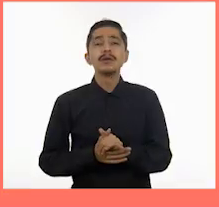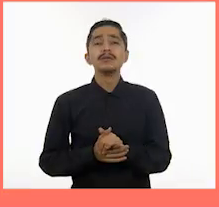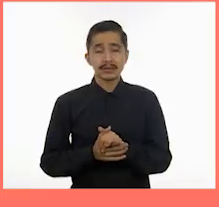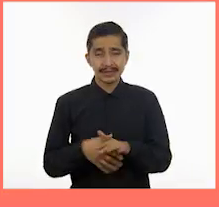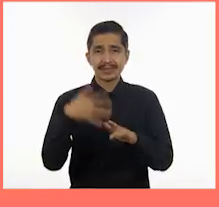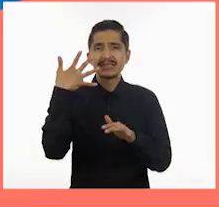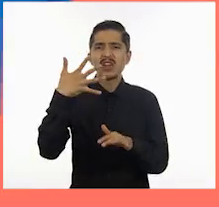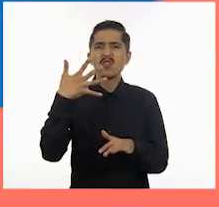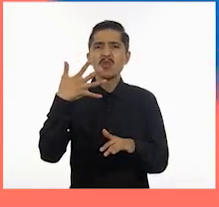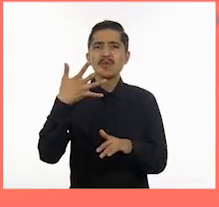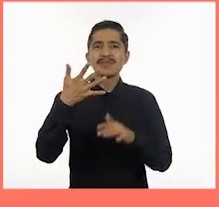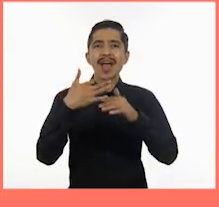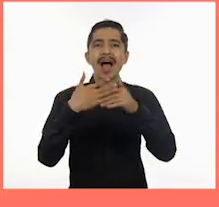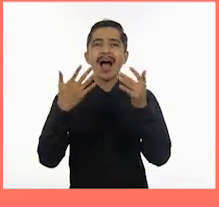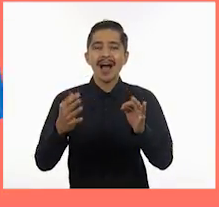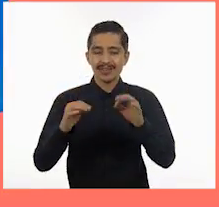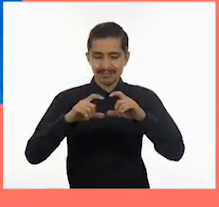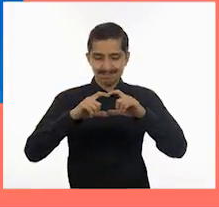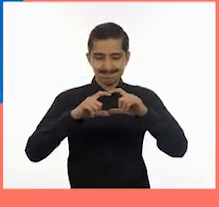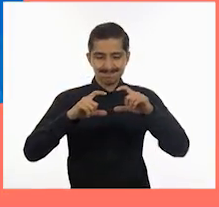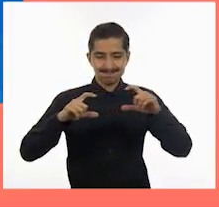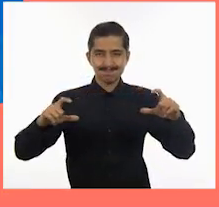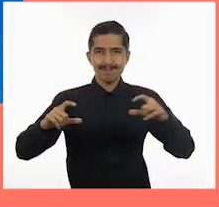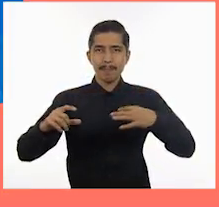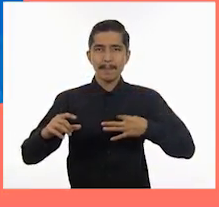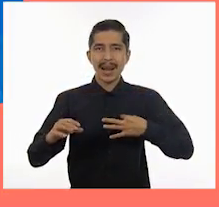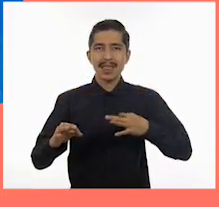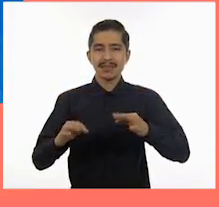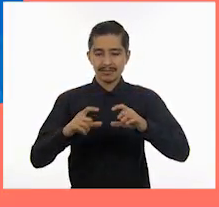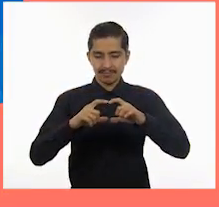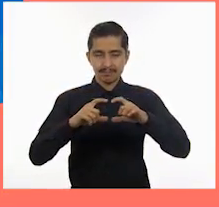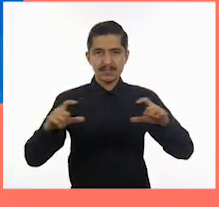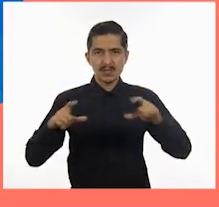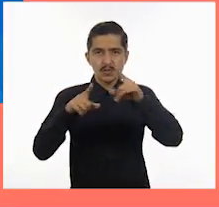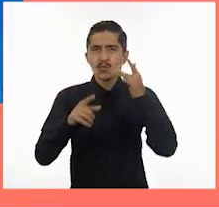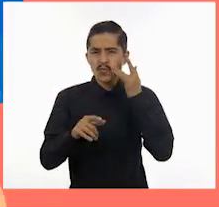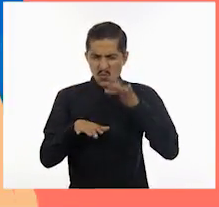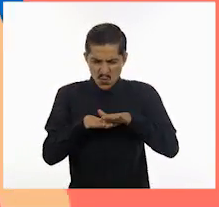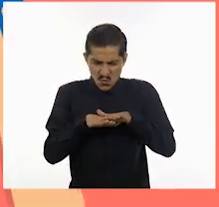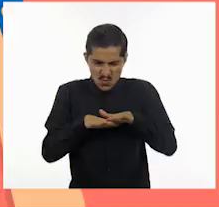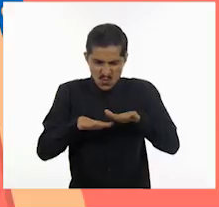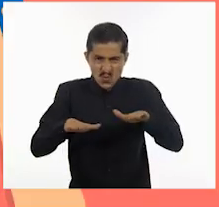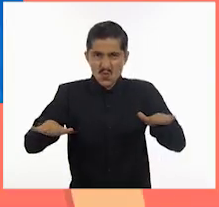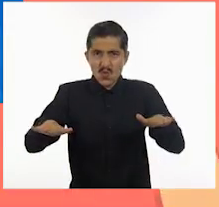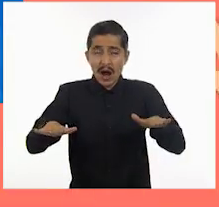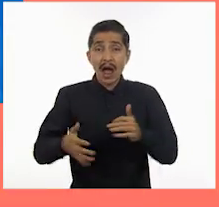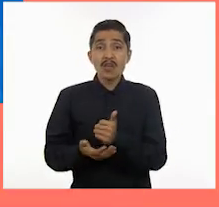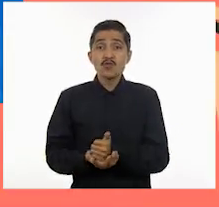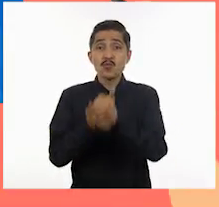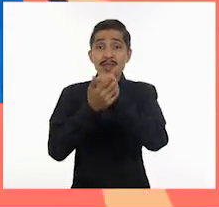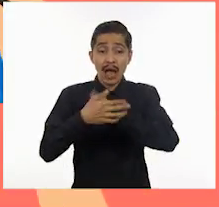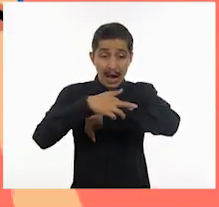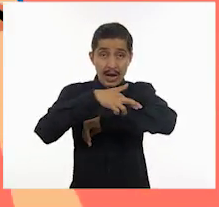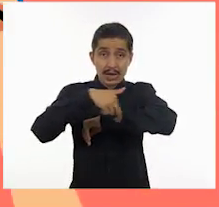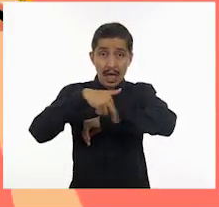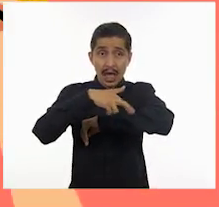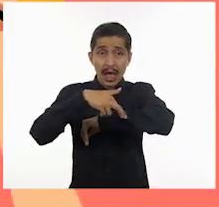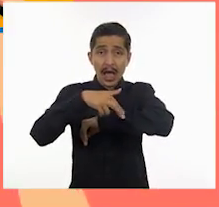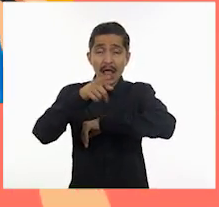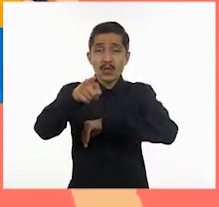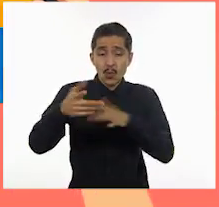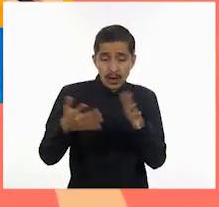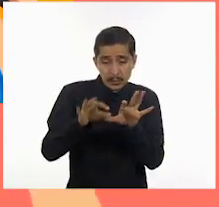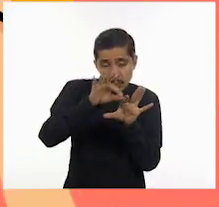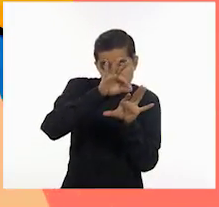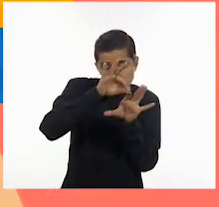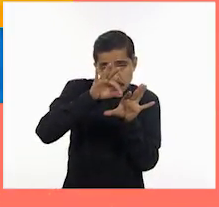5. Ahora tenemos un pequeño pedazo de playera. Estira a lo ancho y con ayuda de la regla, mide y marca con